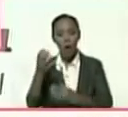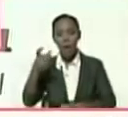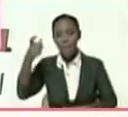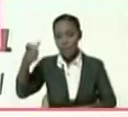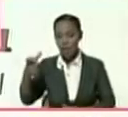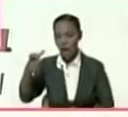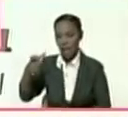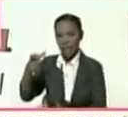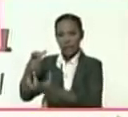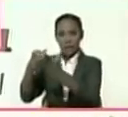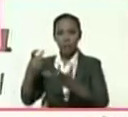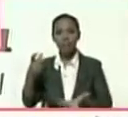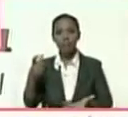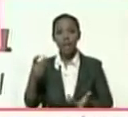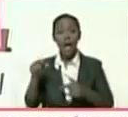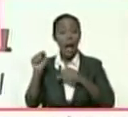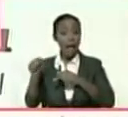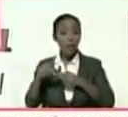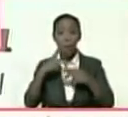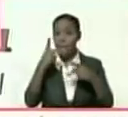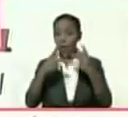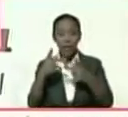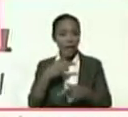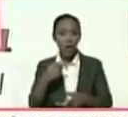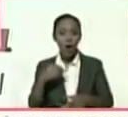no es de política, eso es de fascismo,